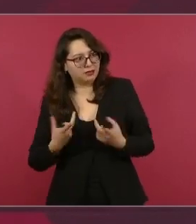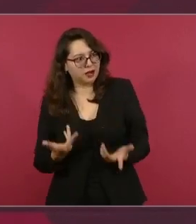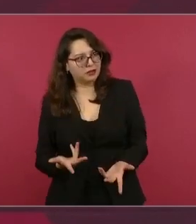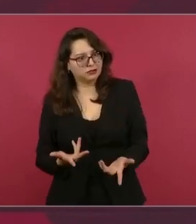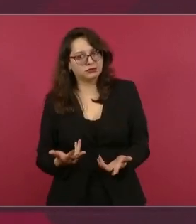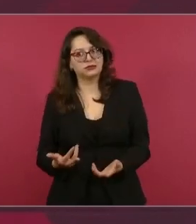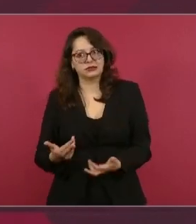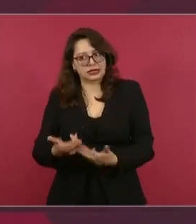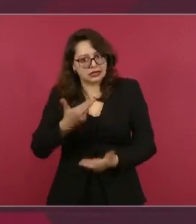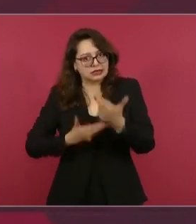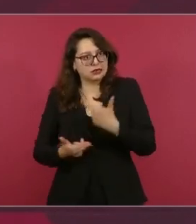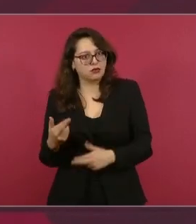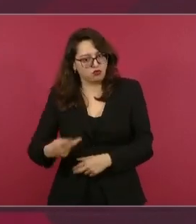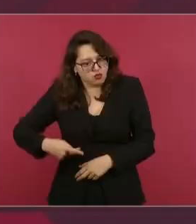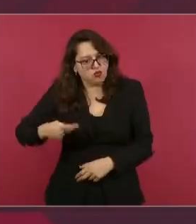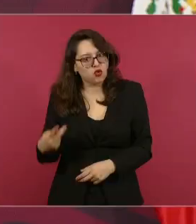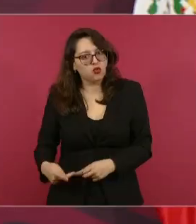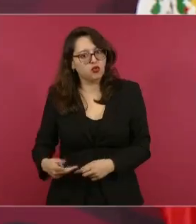estricto,